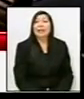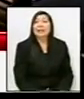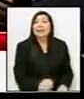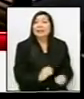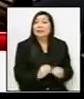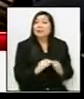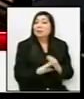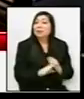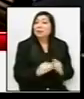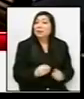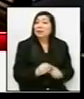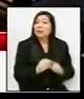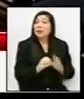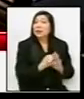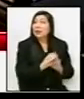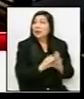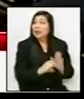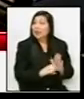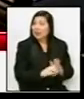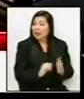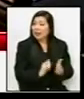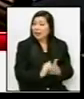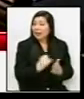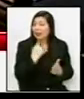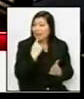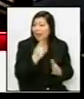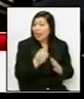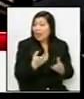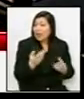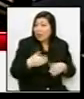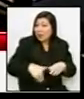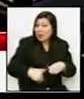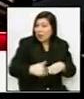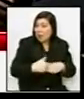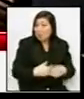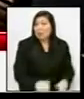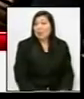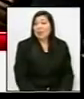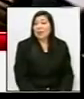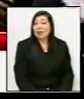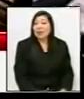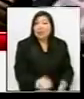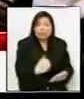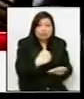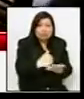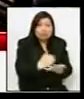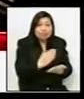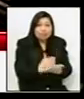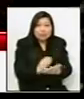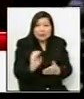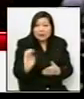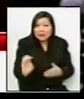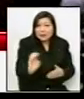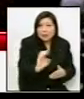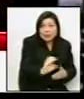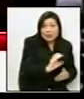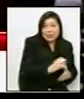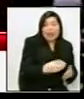premunidos bajo el principio constitucional que está ratificado en las convenciones de la proporcionalidad y de la